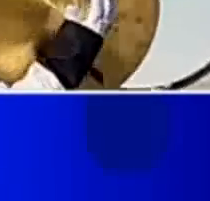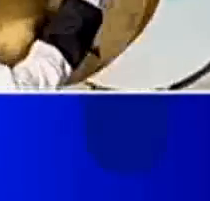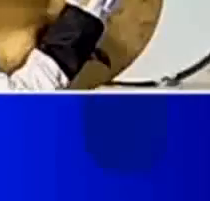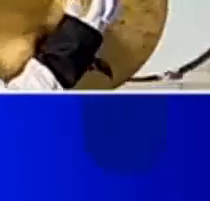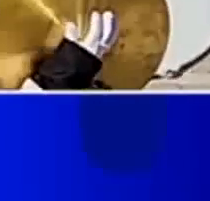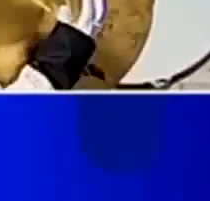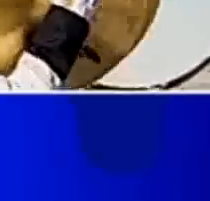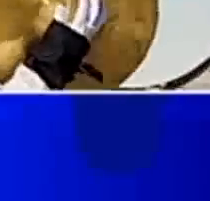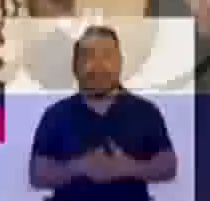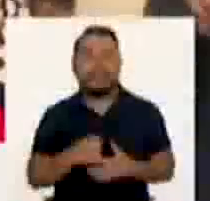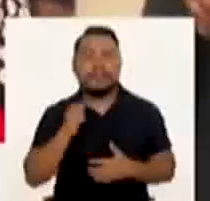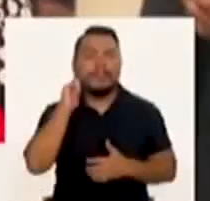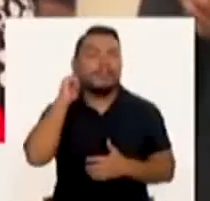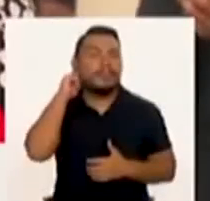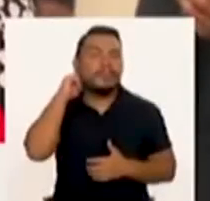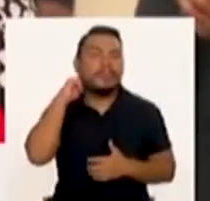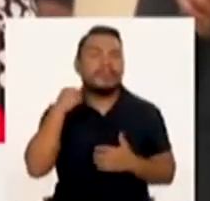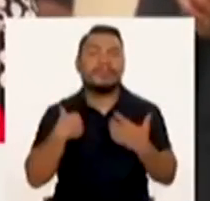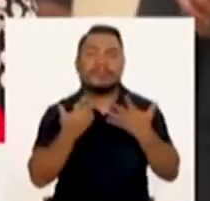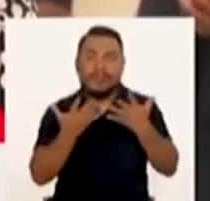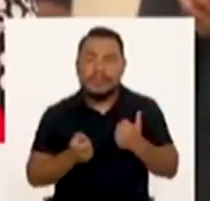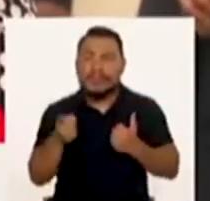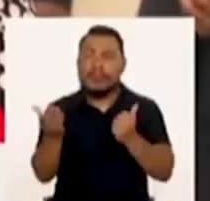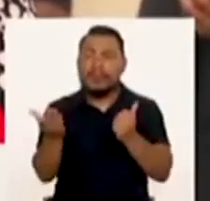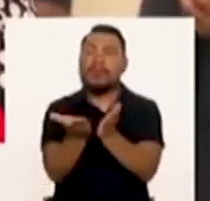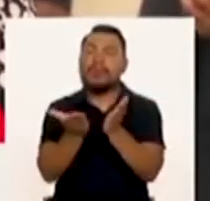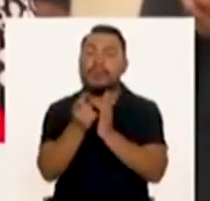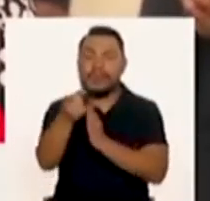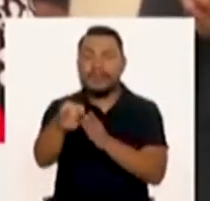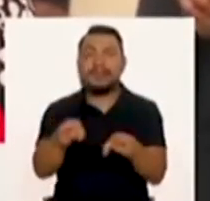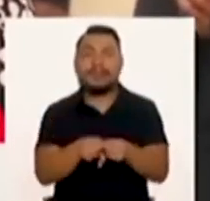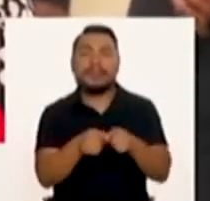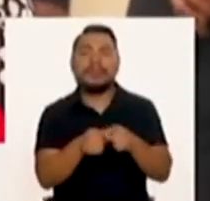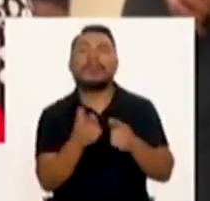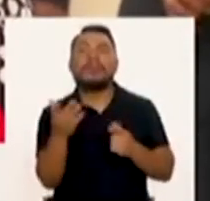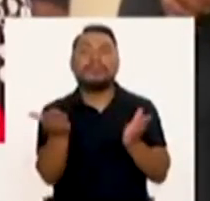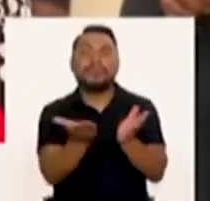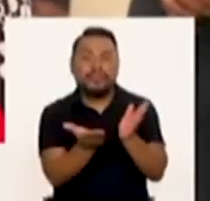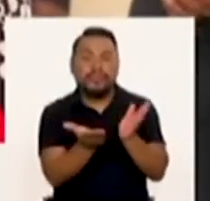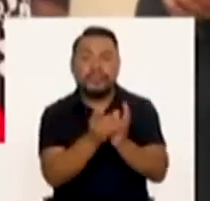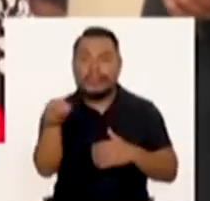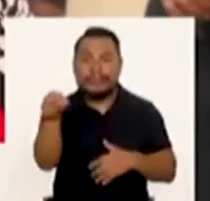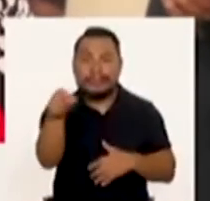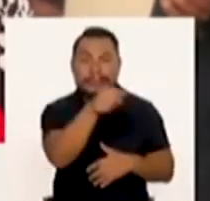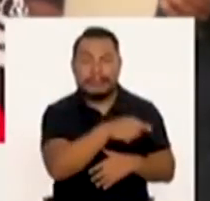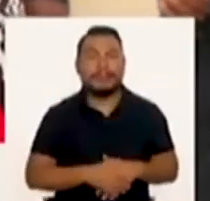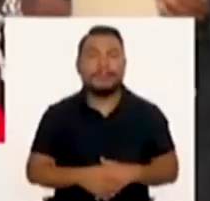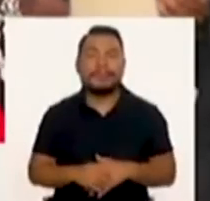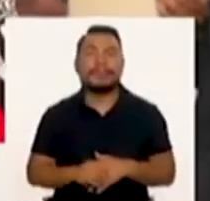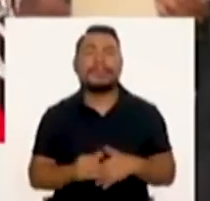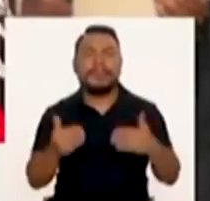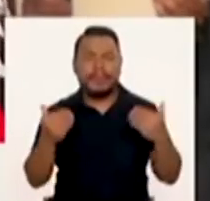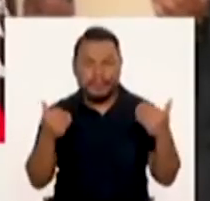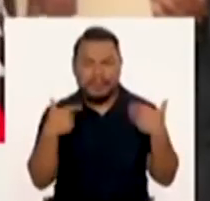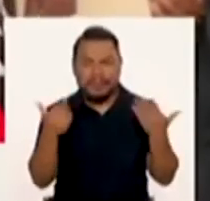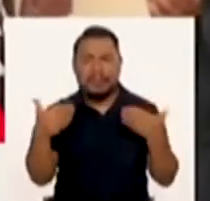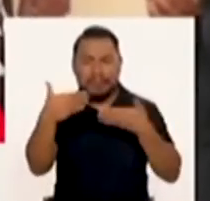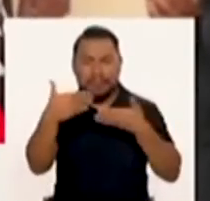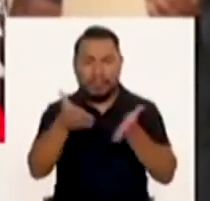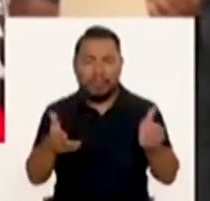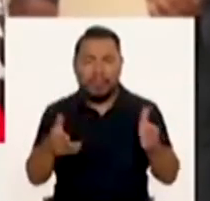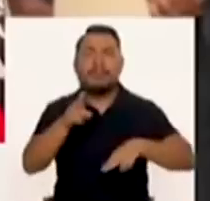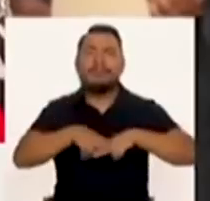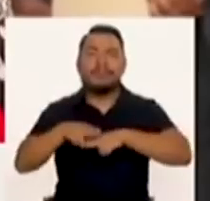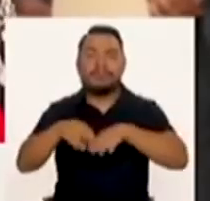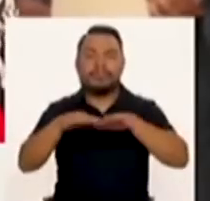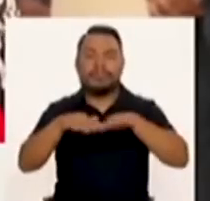Panamericana. Queremos que las escuelas, los centros educativos, los colegios tengan los salones